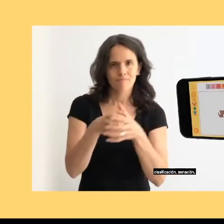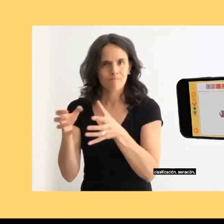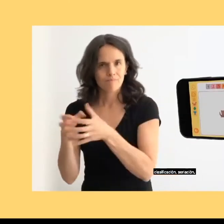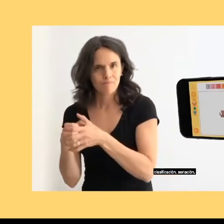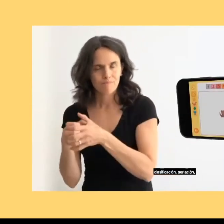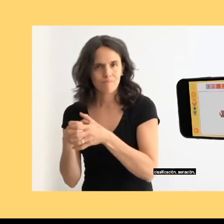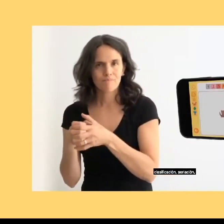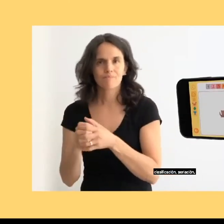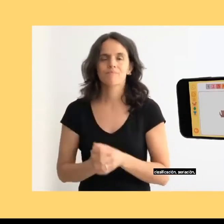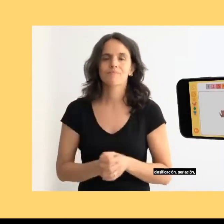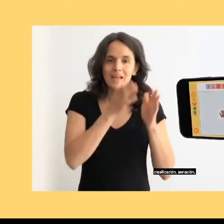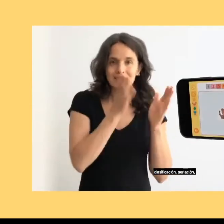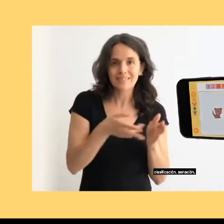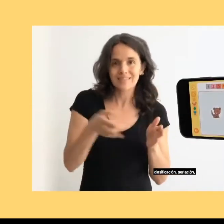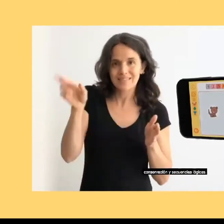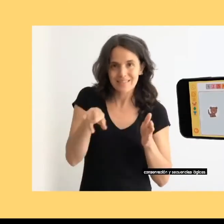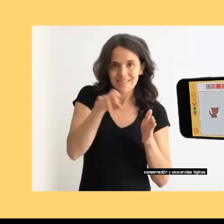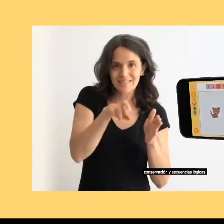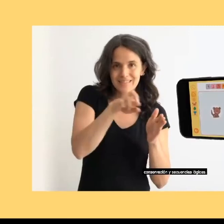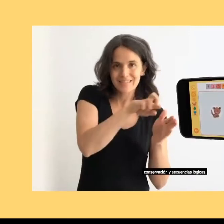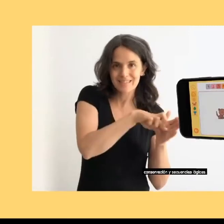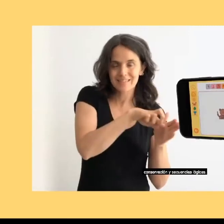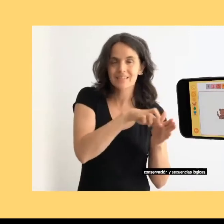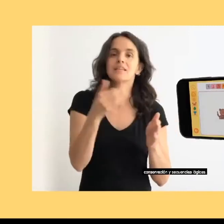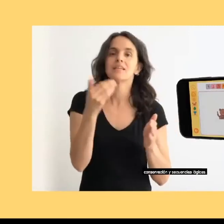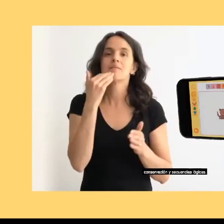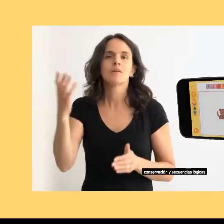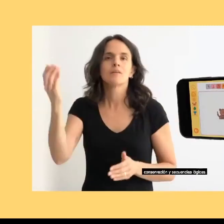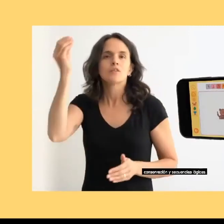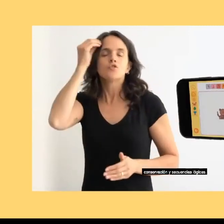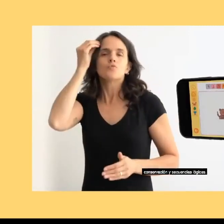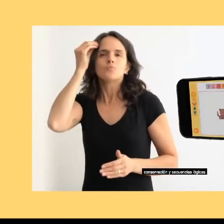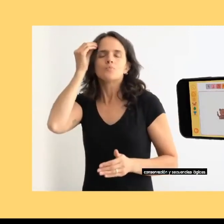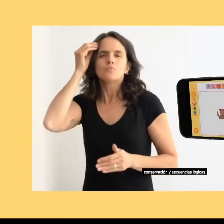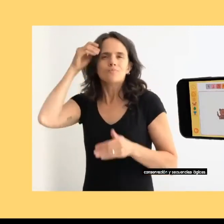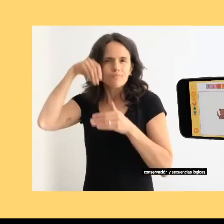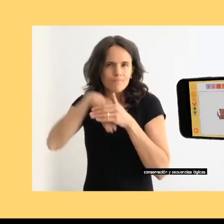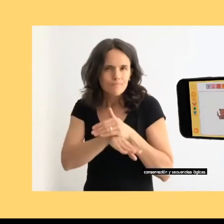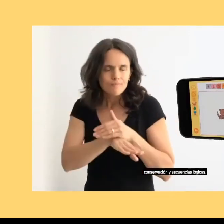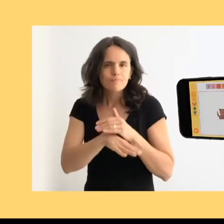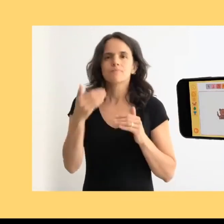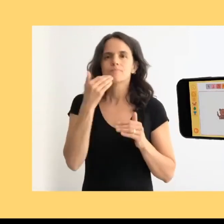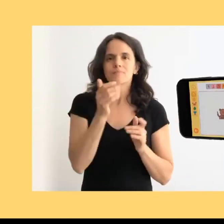clasificación, seriación, conservación y secuencias lógicas.